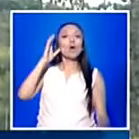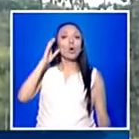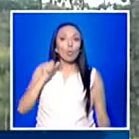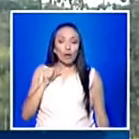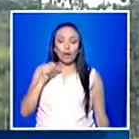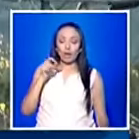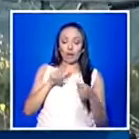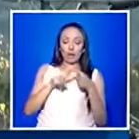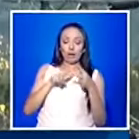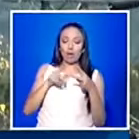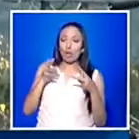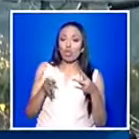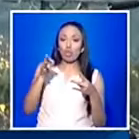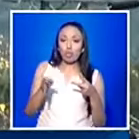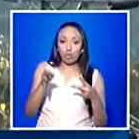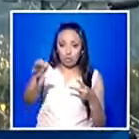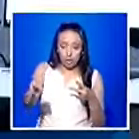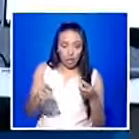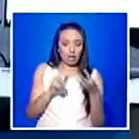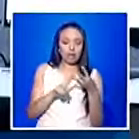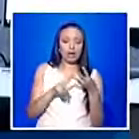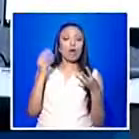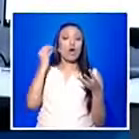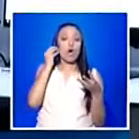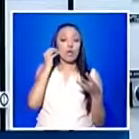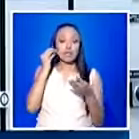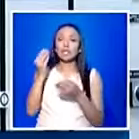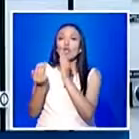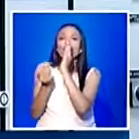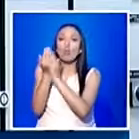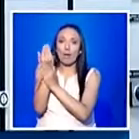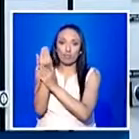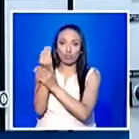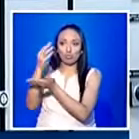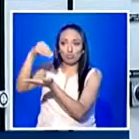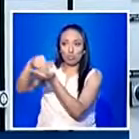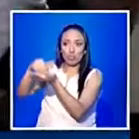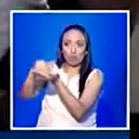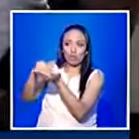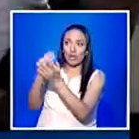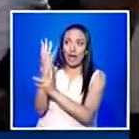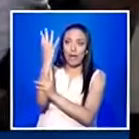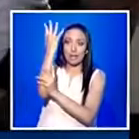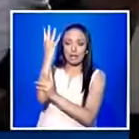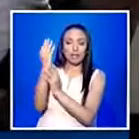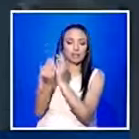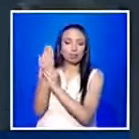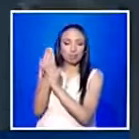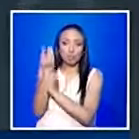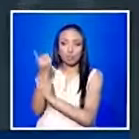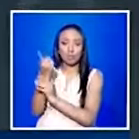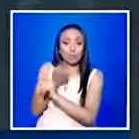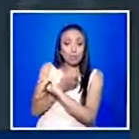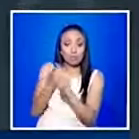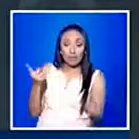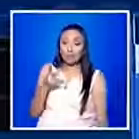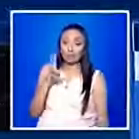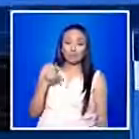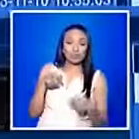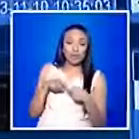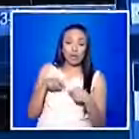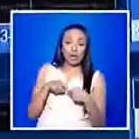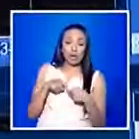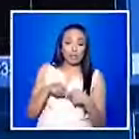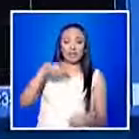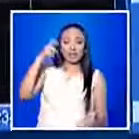y Orellana con la instalación de nuevos transformadores. Pero no es suficiente para la generación de 1.129 megavatios que quiere